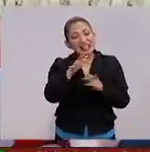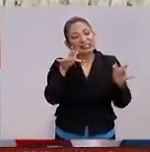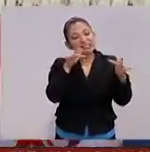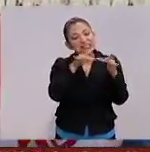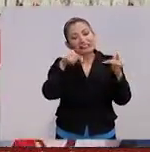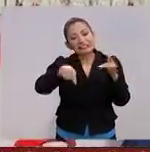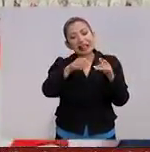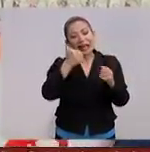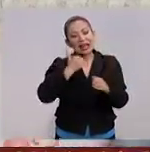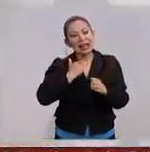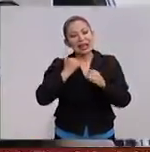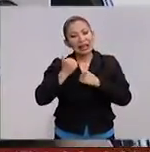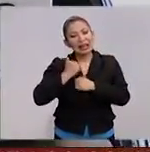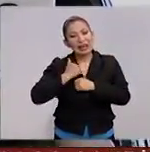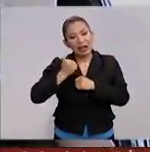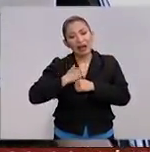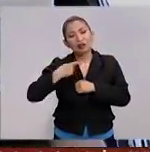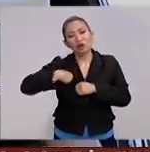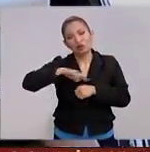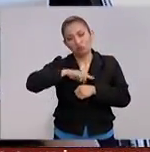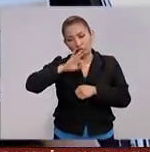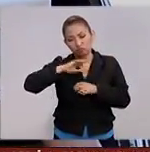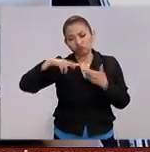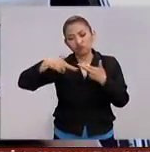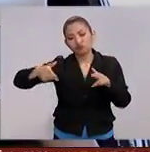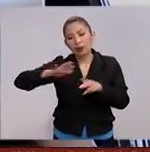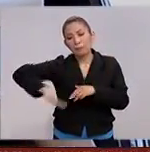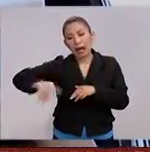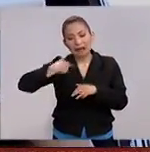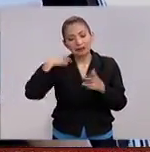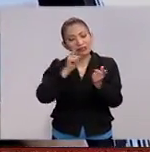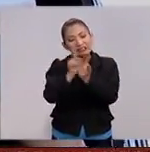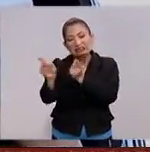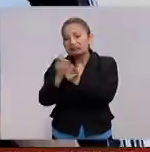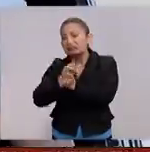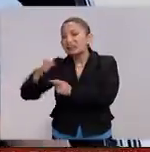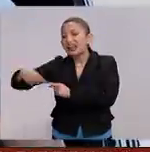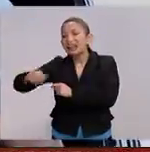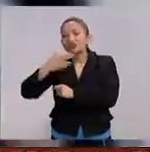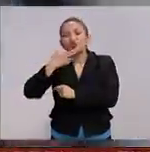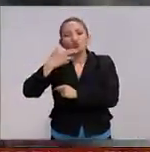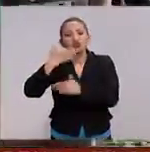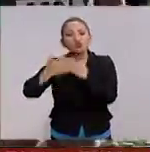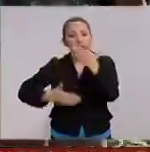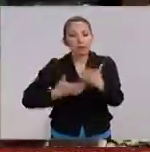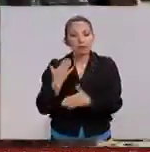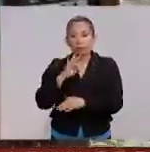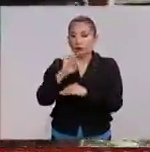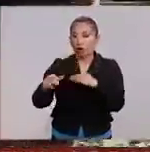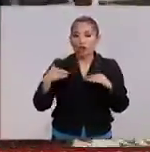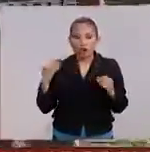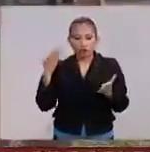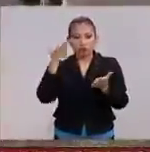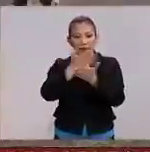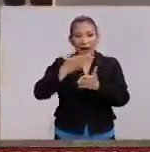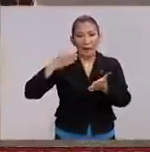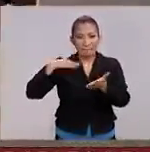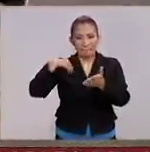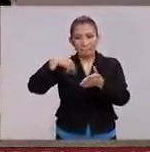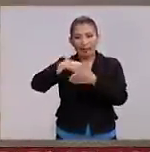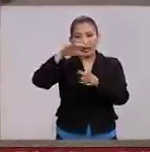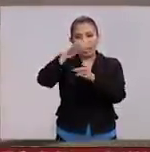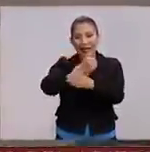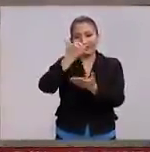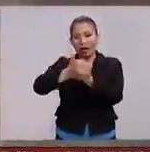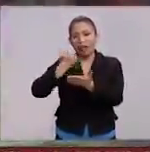con el ejército así nos podemos relacionar más con ellos y ver cómo funciona todo todos los que cruzaron la meta fueron